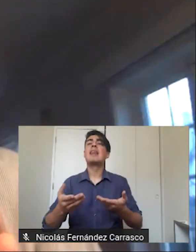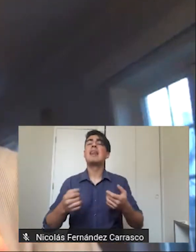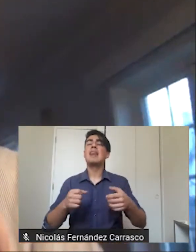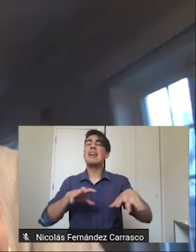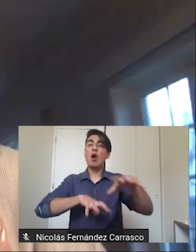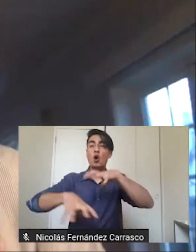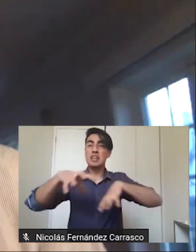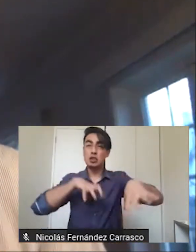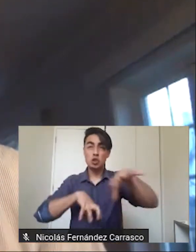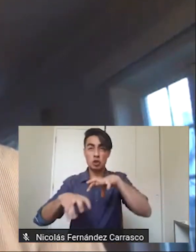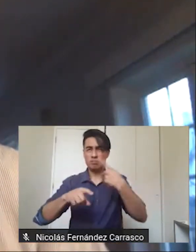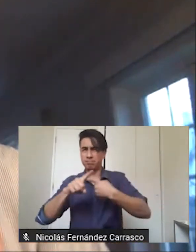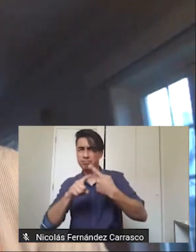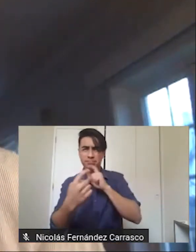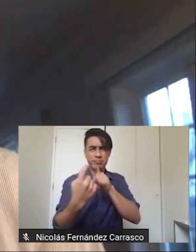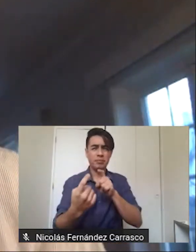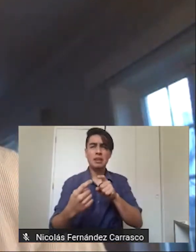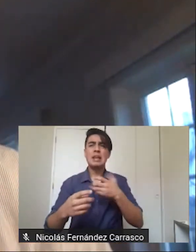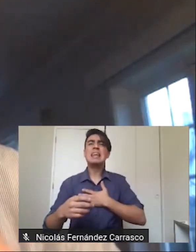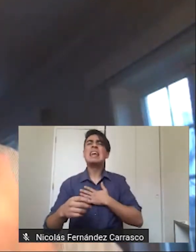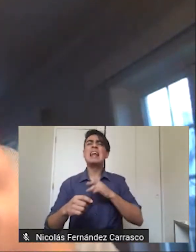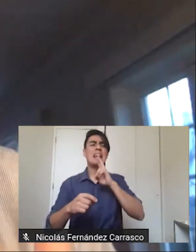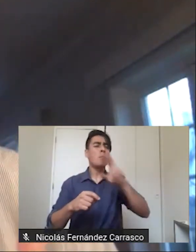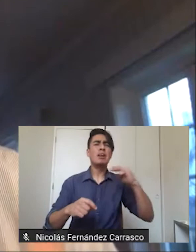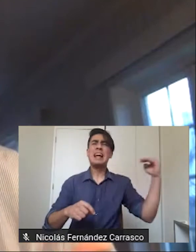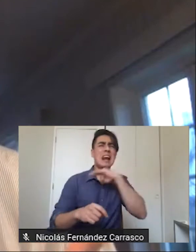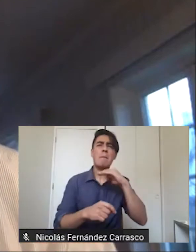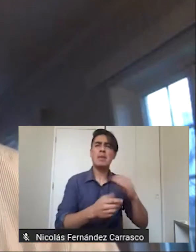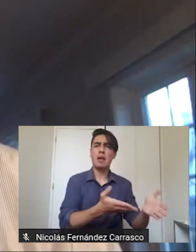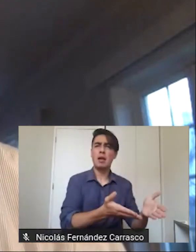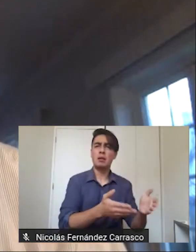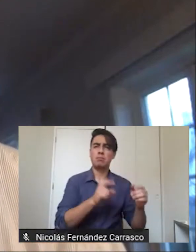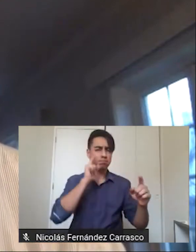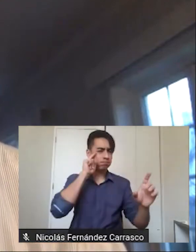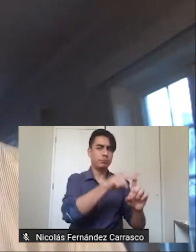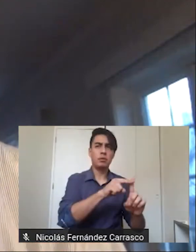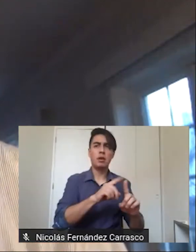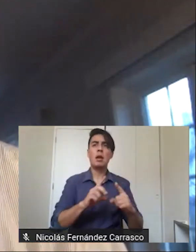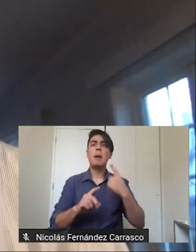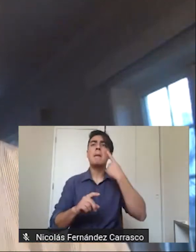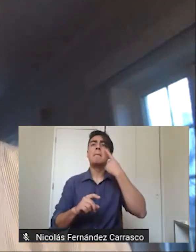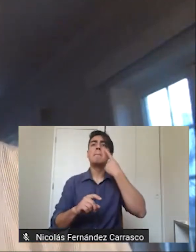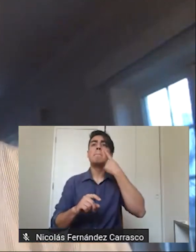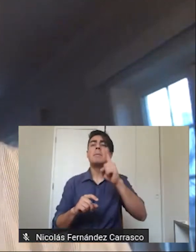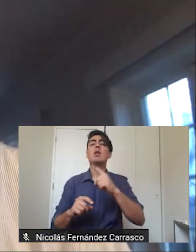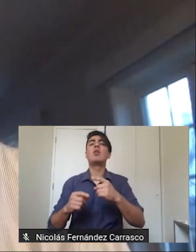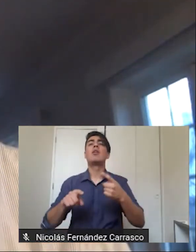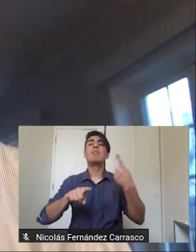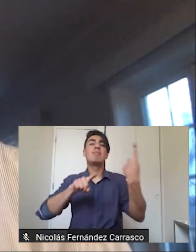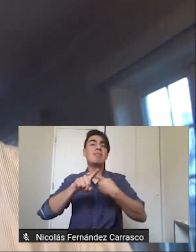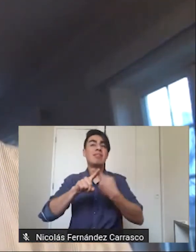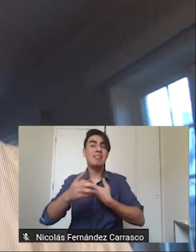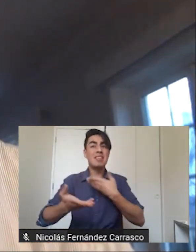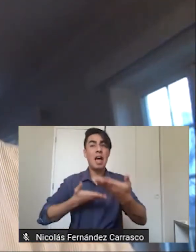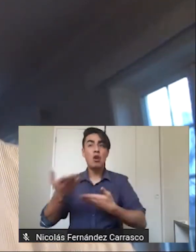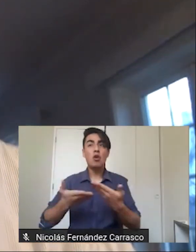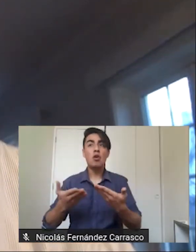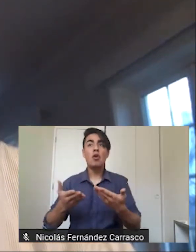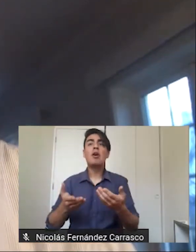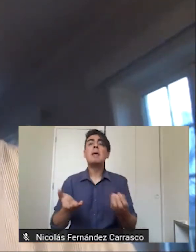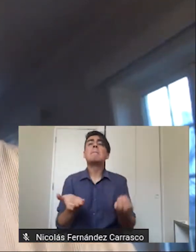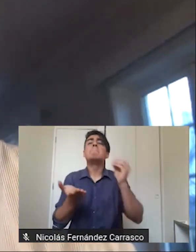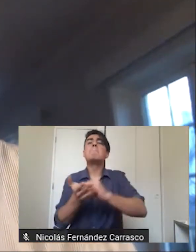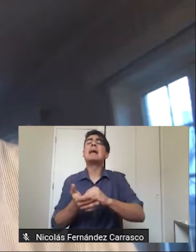diálogo entiende y comprende que se necesita más tiempo para lograr una transformación.